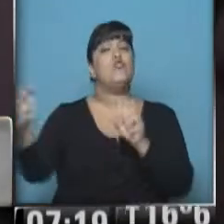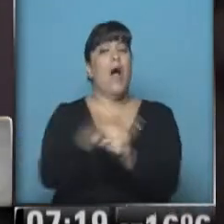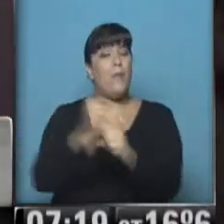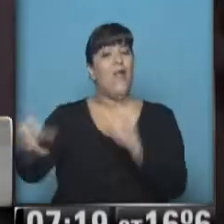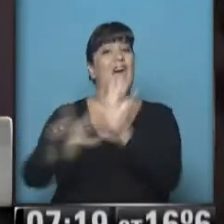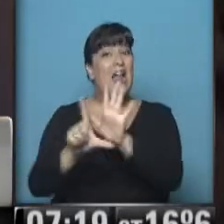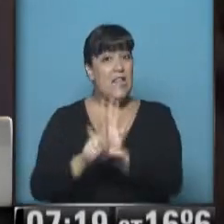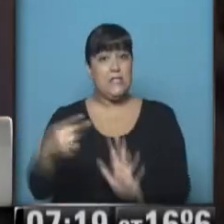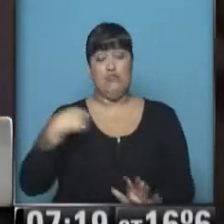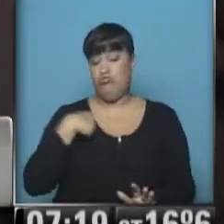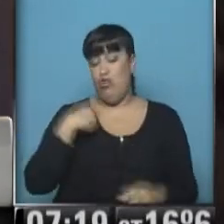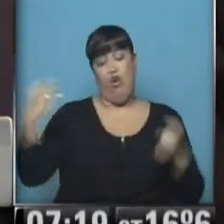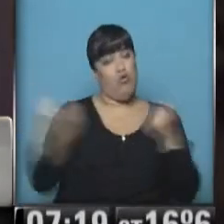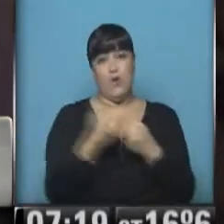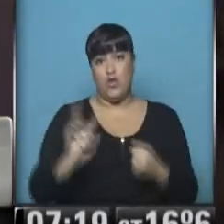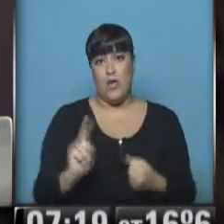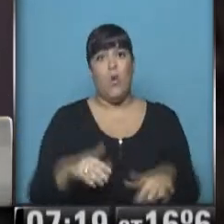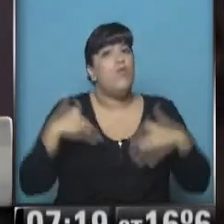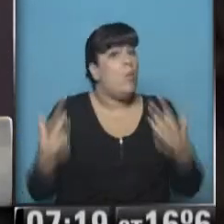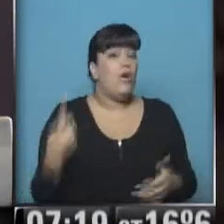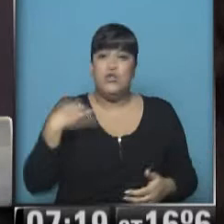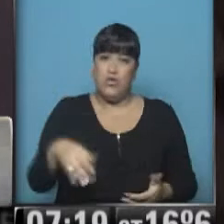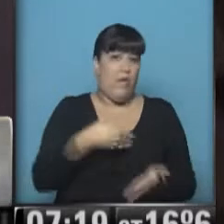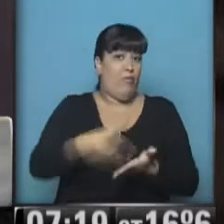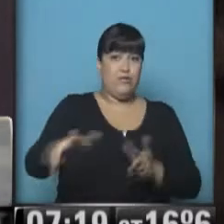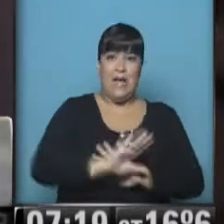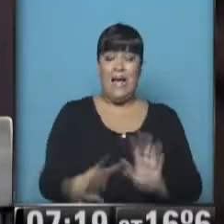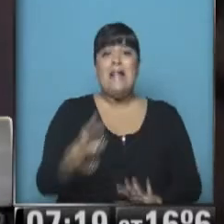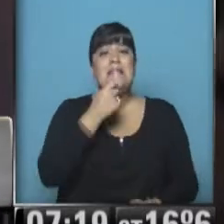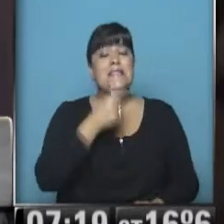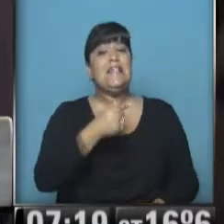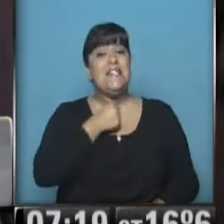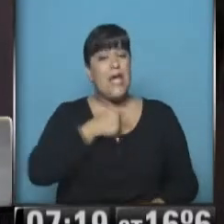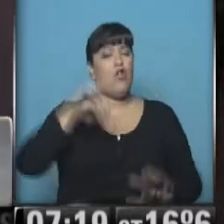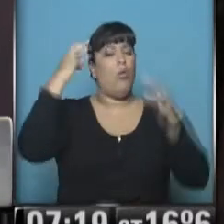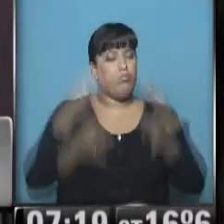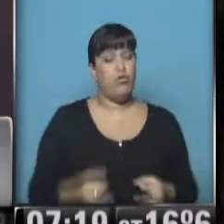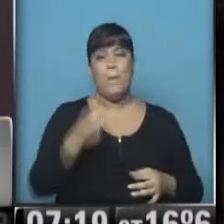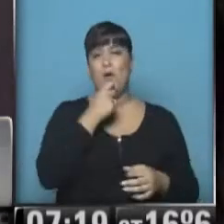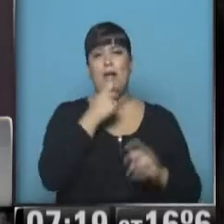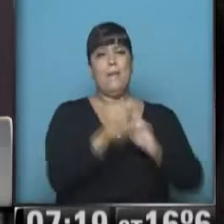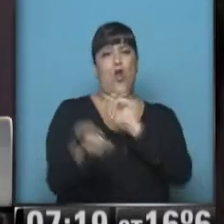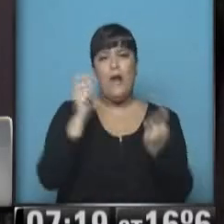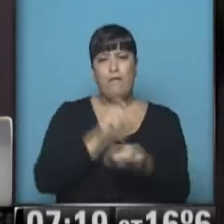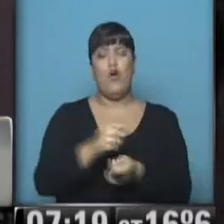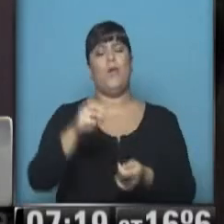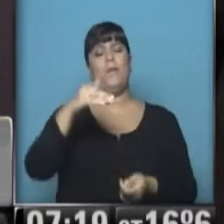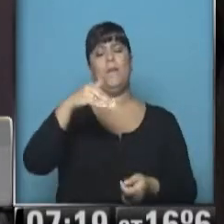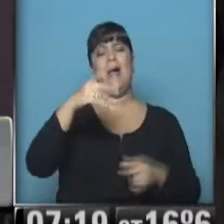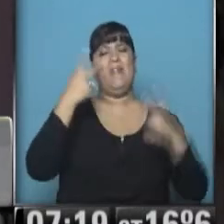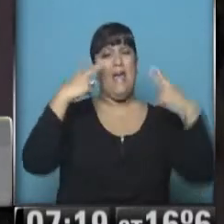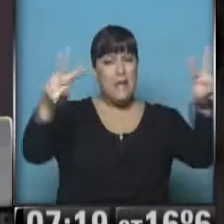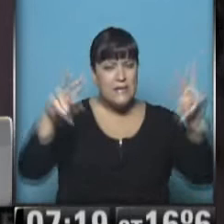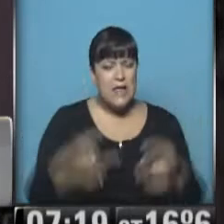las cuales yo no estoy de acuerdo, por lo tanto las voy a tener que vetar. Y las que yo sí quiero imponer, por ejemplo, una reforma migratoria, una promesa de